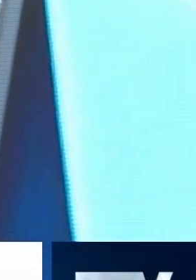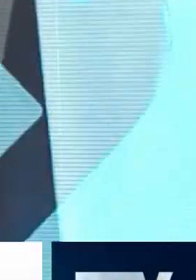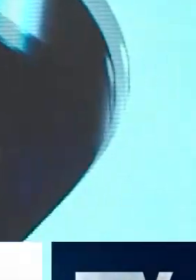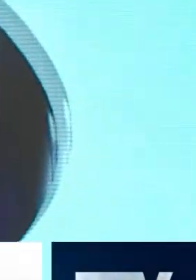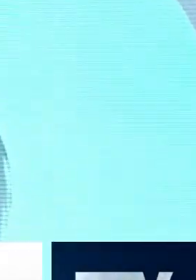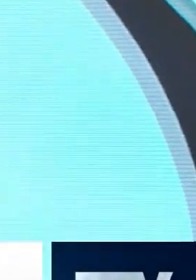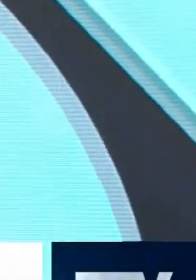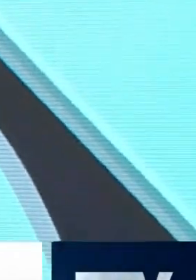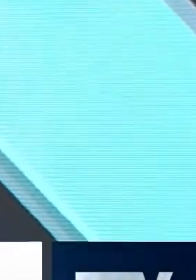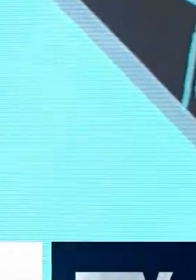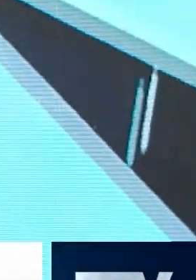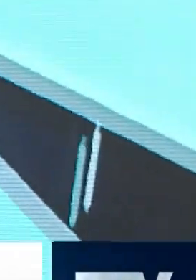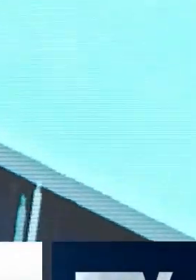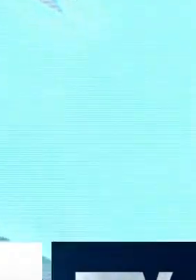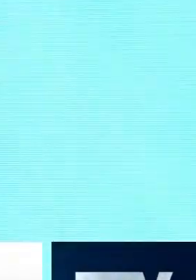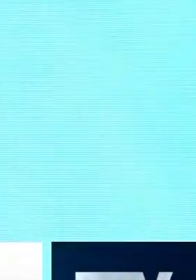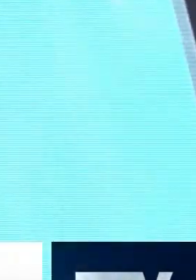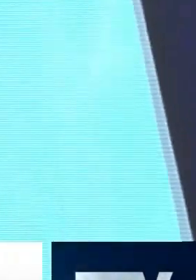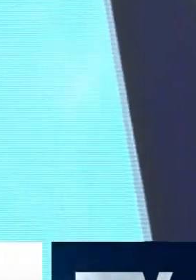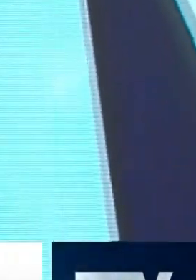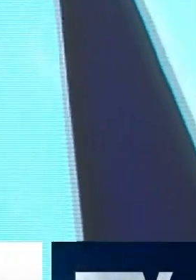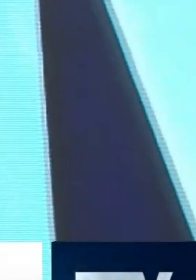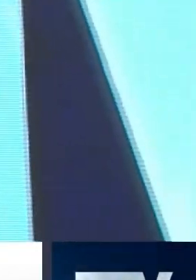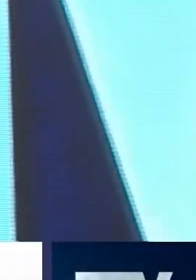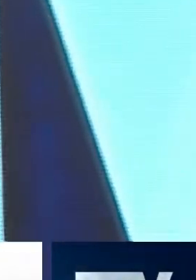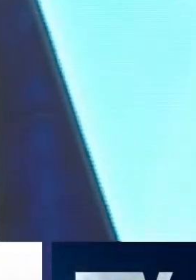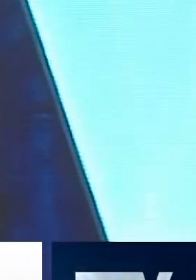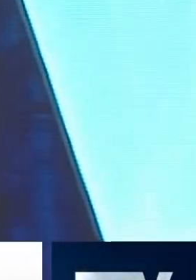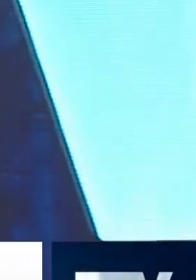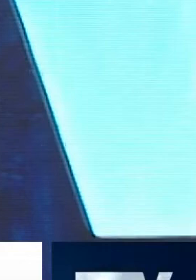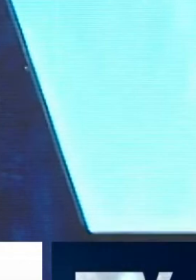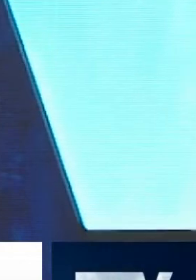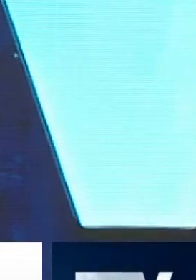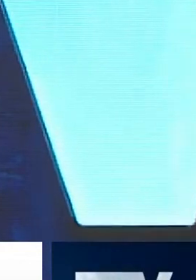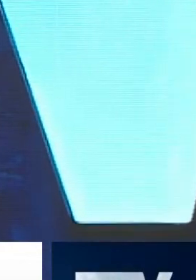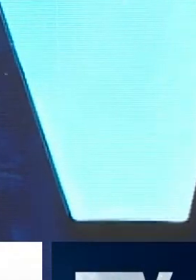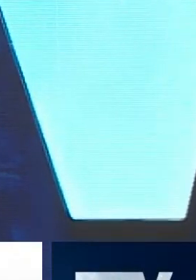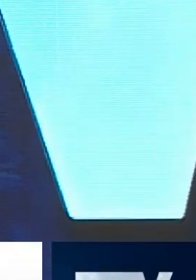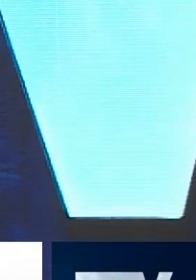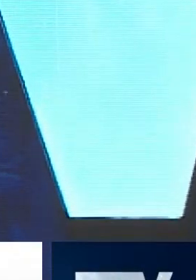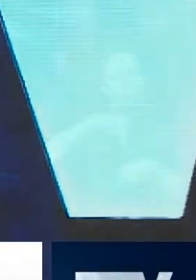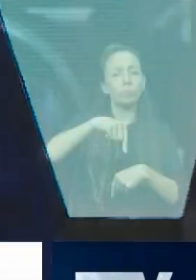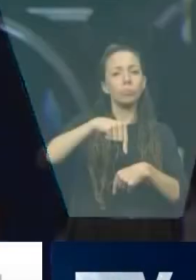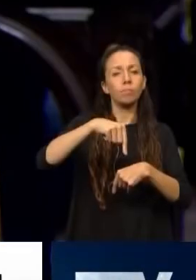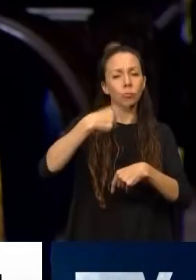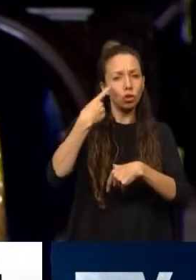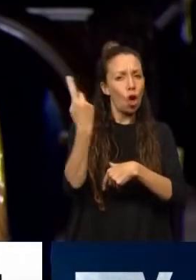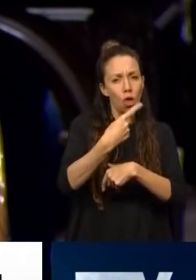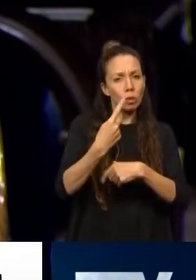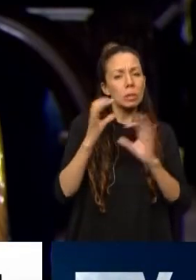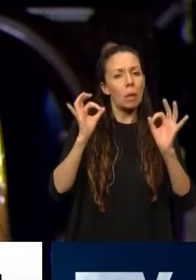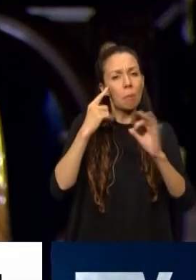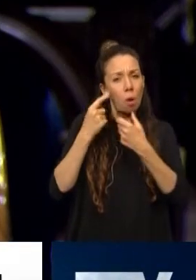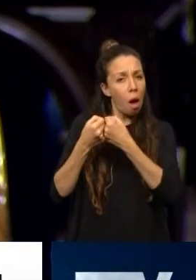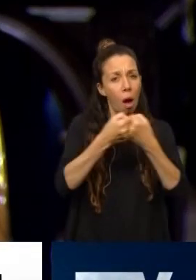gobierno anterior fundamentalmente era la timba financiera y además la fuga de capitales. Lo vemos. La deuda que tomó el gobierno